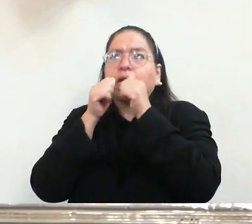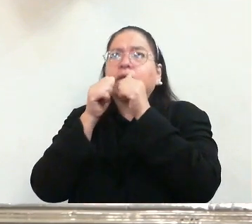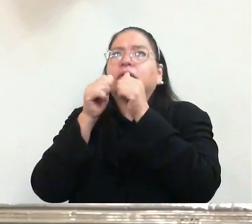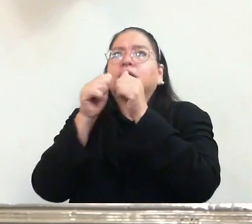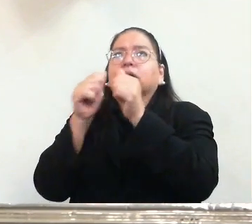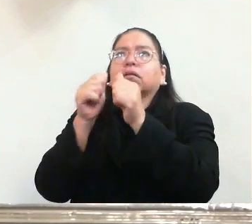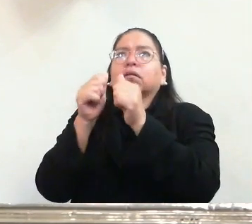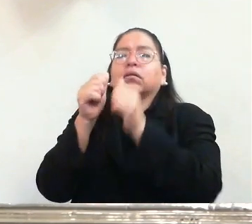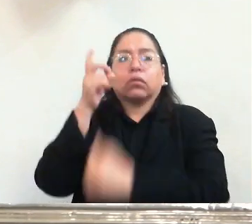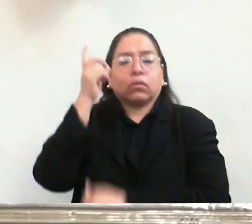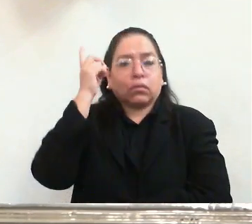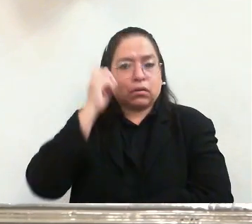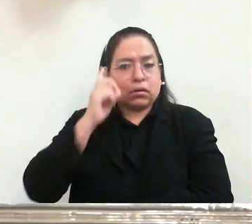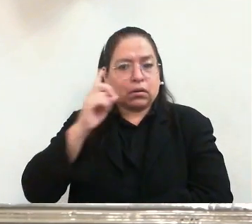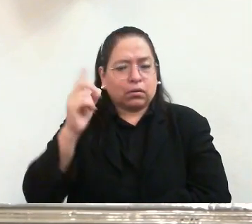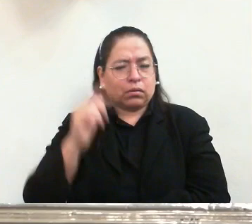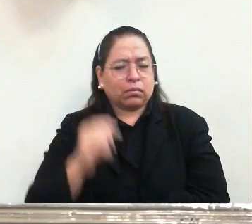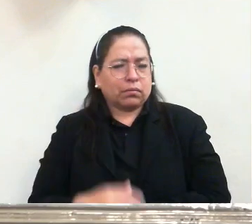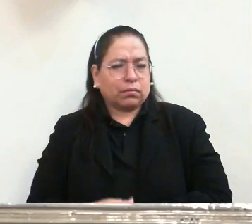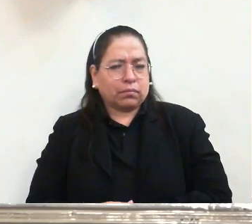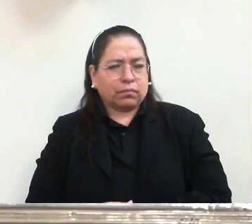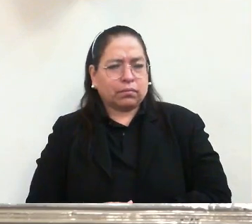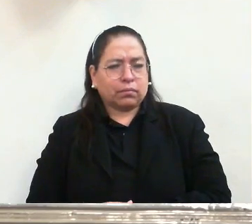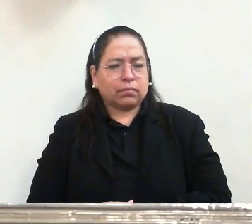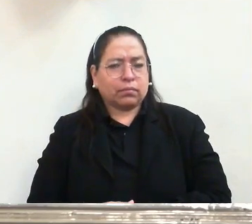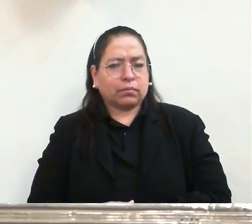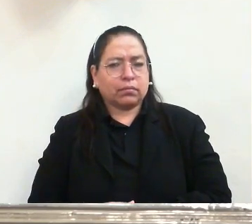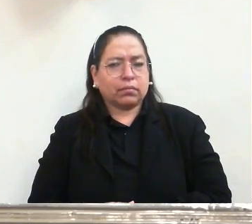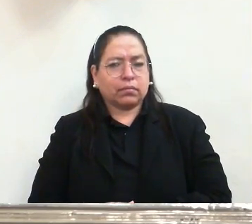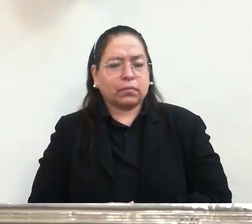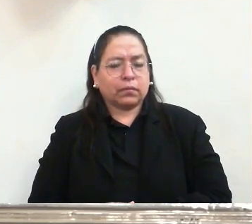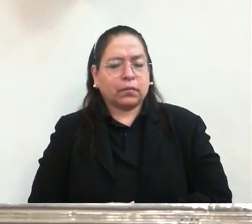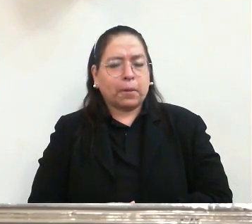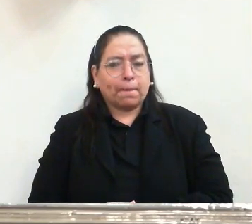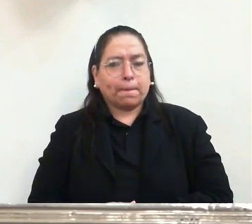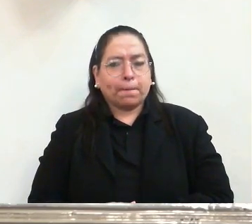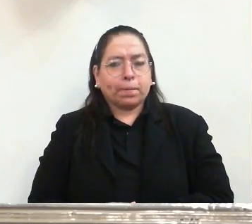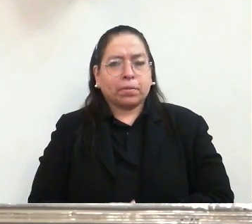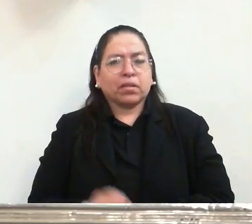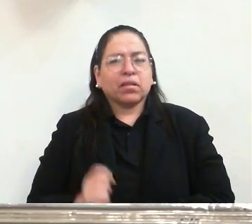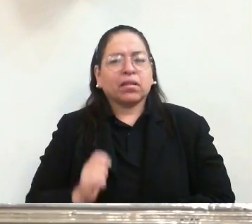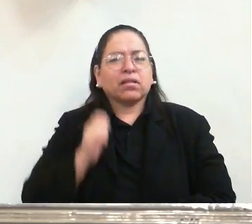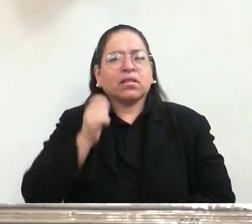es decir levantar nuestra mirada